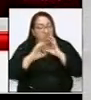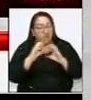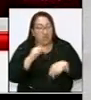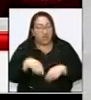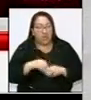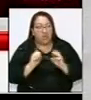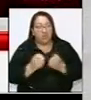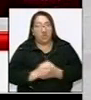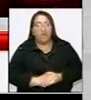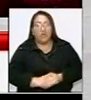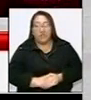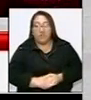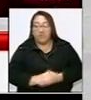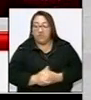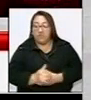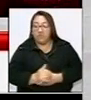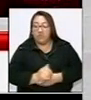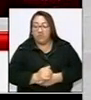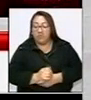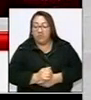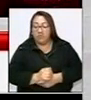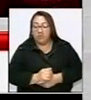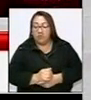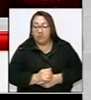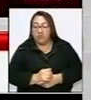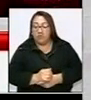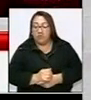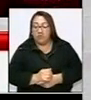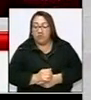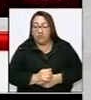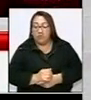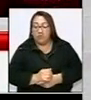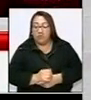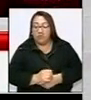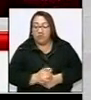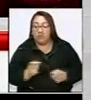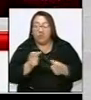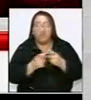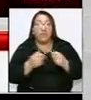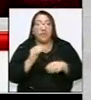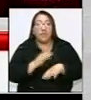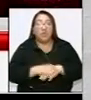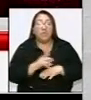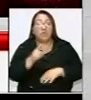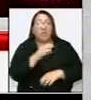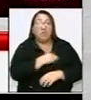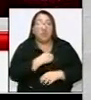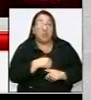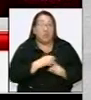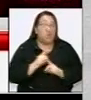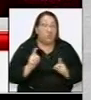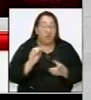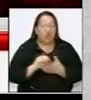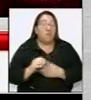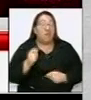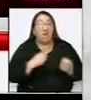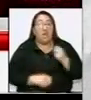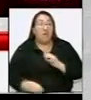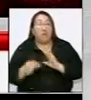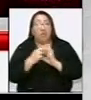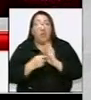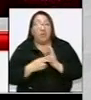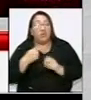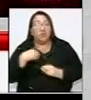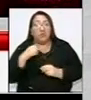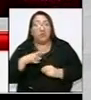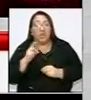en el Congreso. El congresista Mulder hizo este pedido porque se trata de una ministra de que maneja los programas